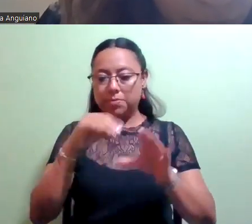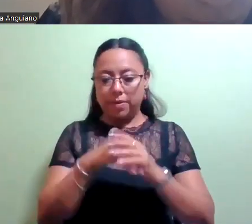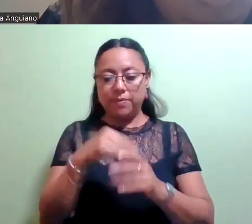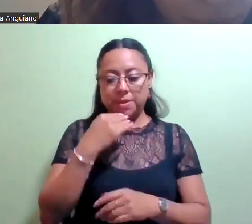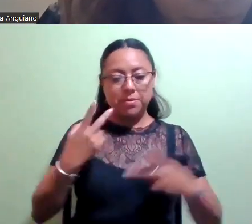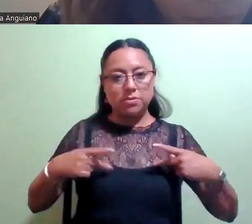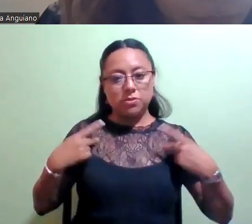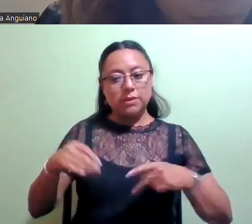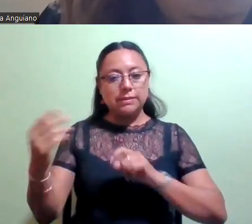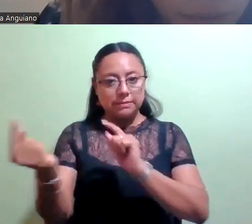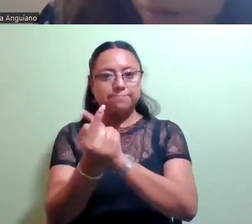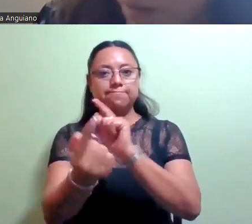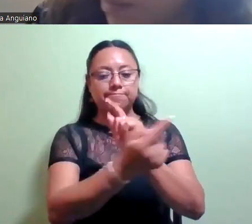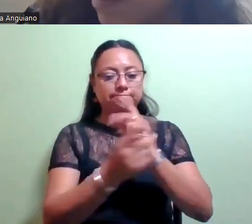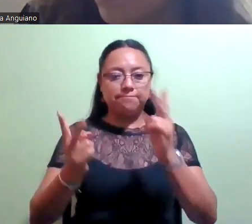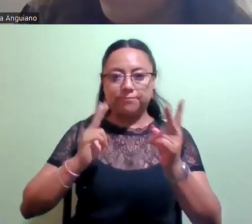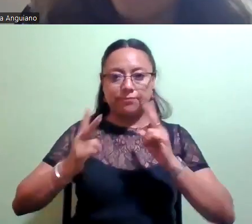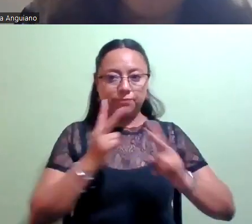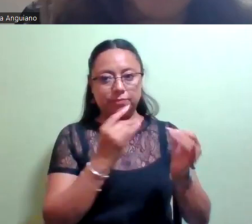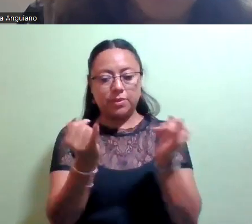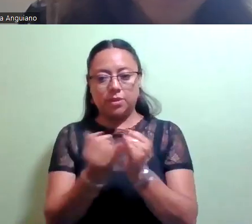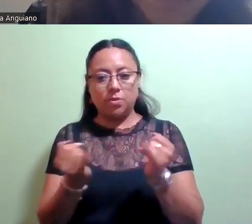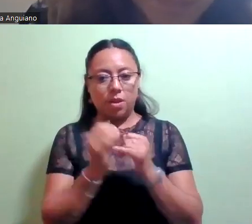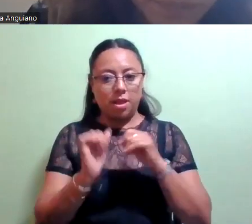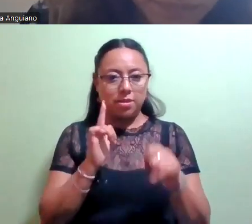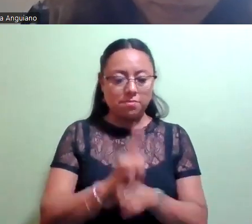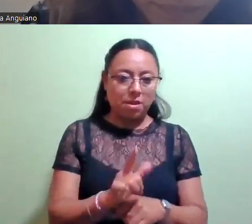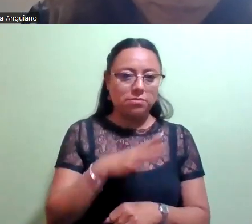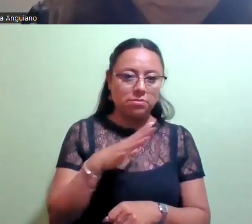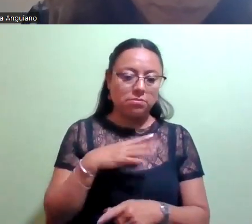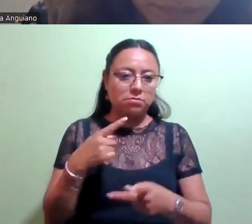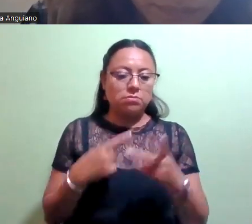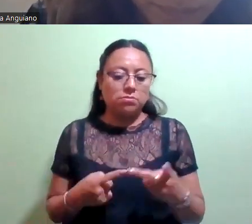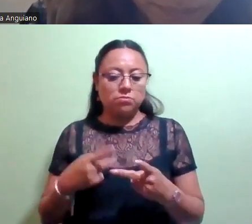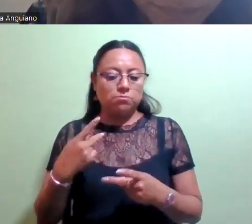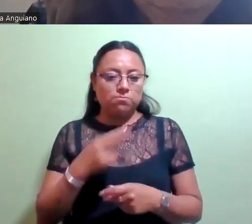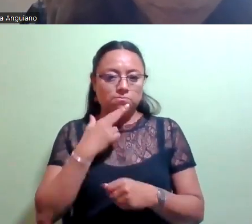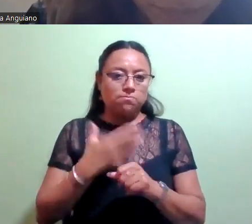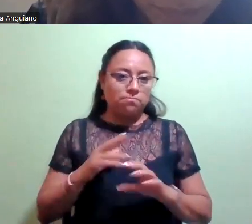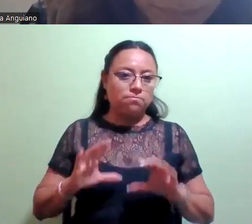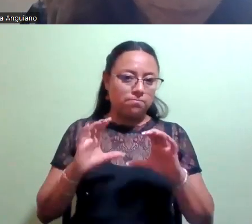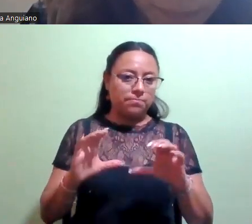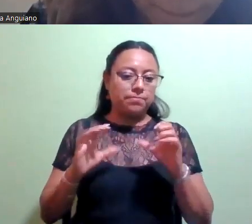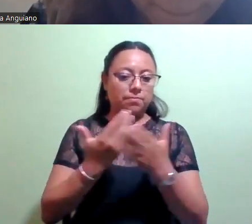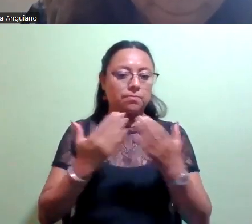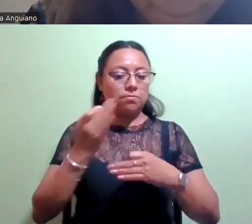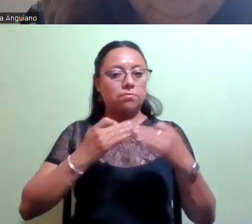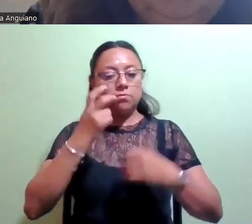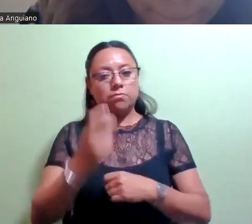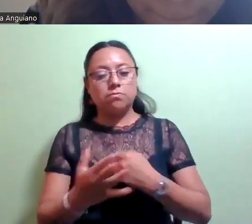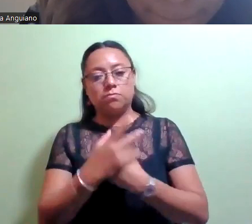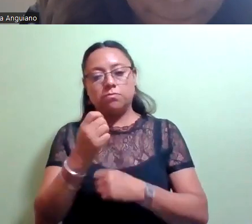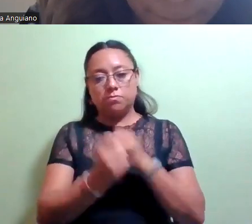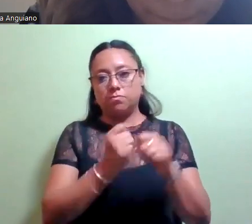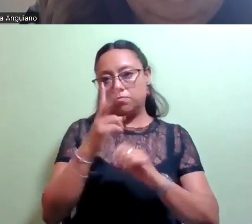que recurran a ella y los animales bajo su tutela o custodia. Lo anterior, en virtud que en el 2019 el Centro Nacional